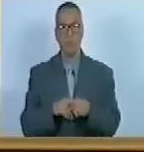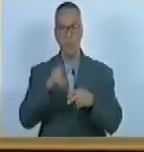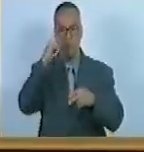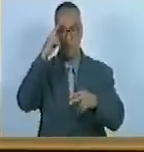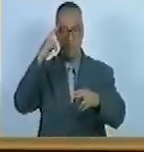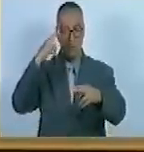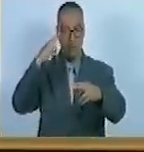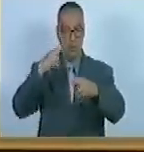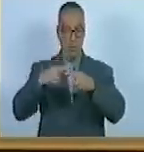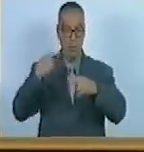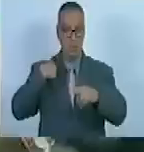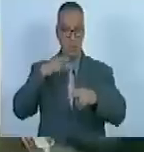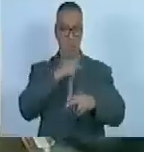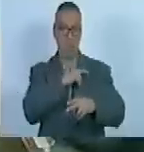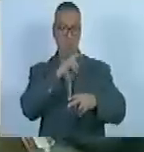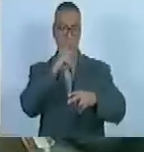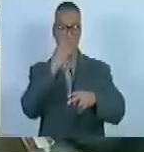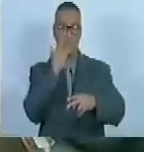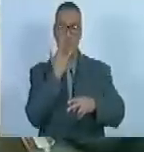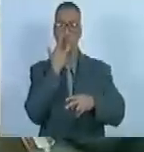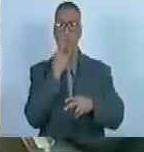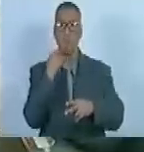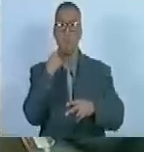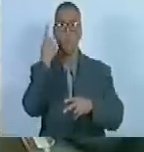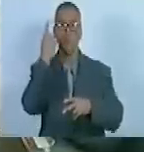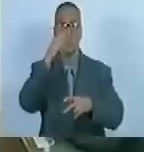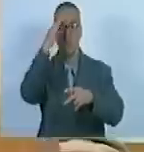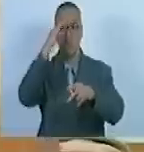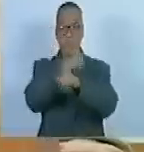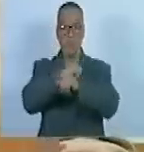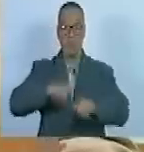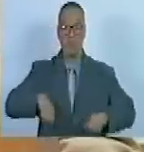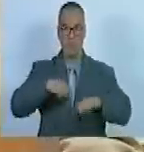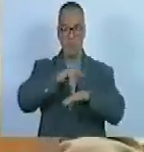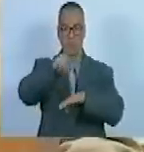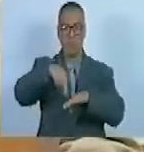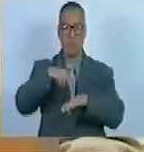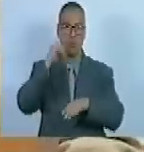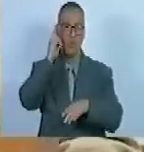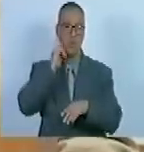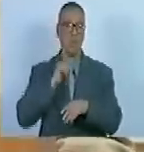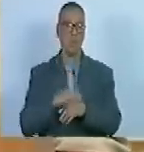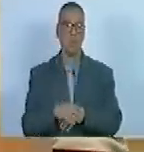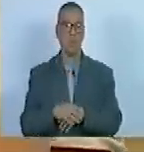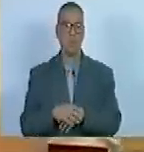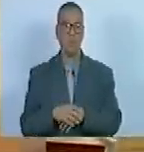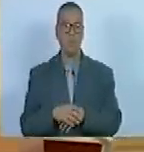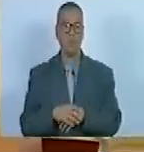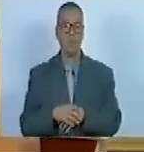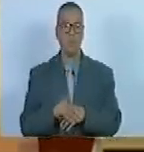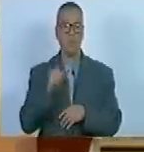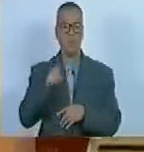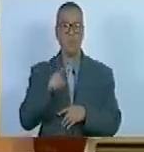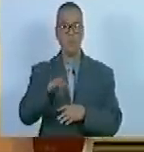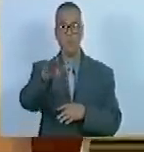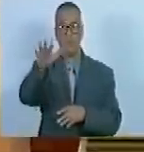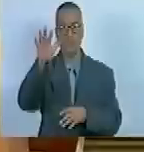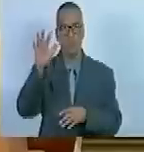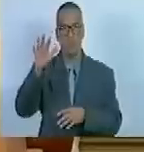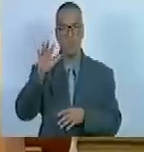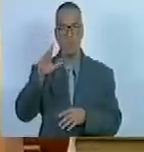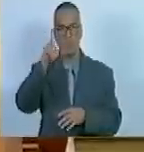la valentía y heroísmo de la Fuerza Armada Nacional Bolivariana por su